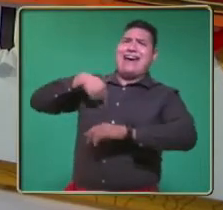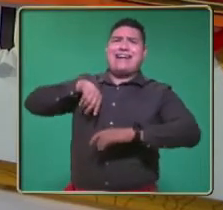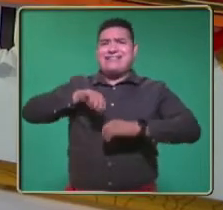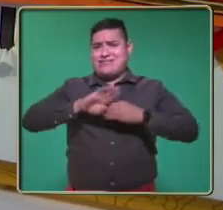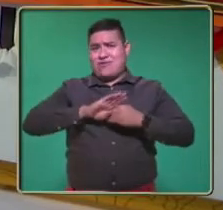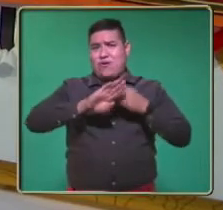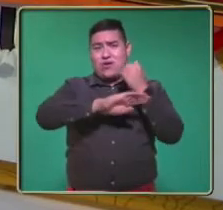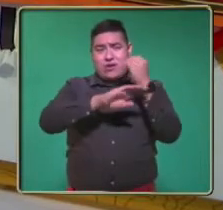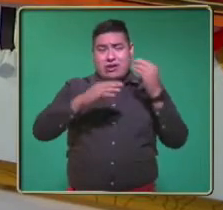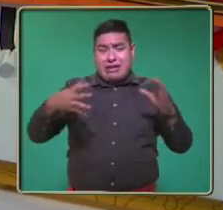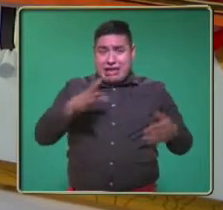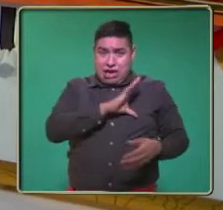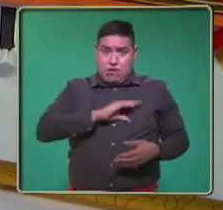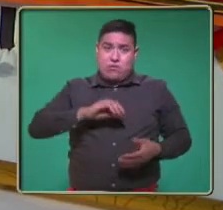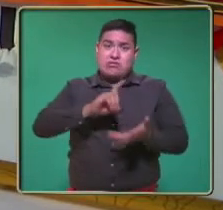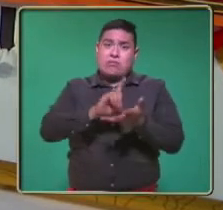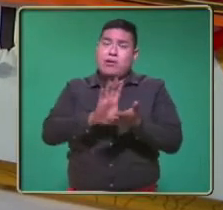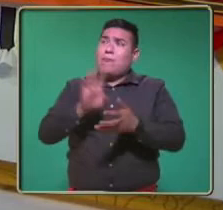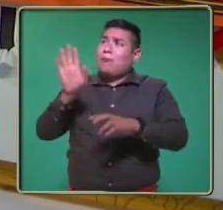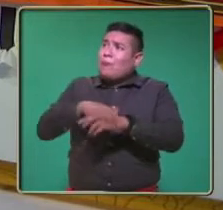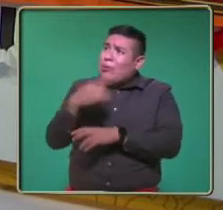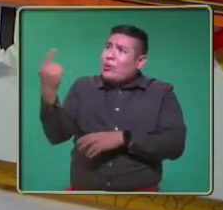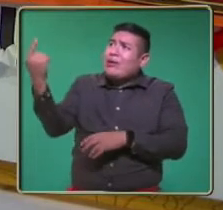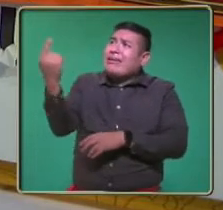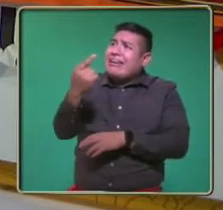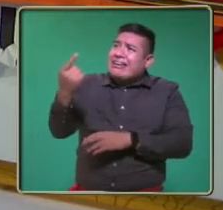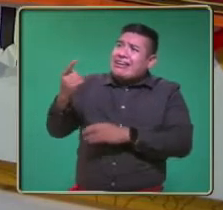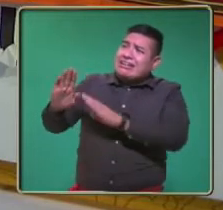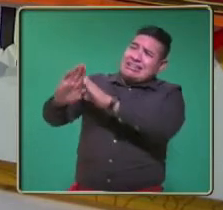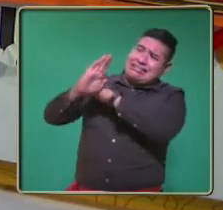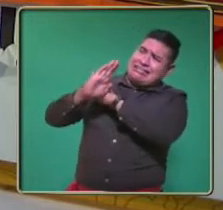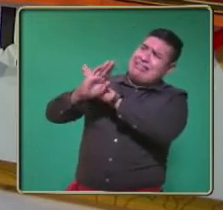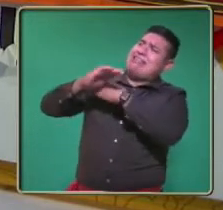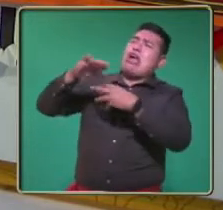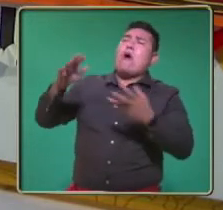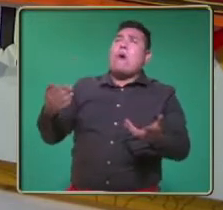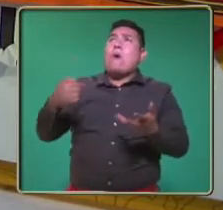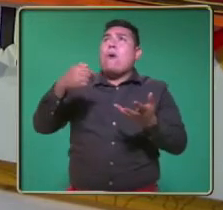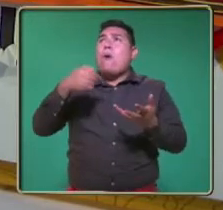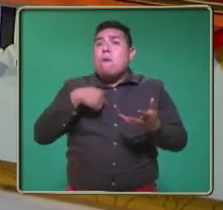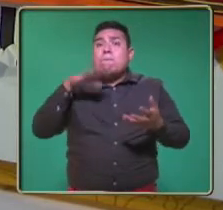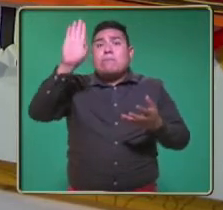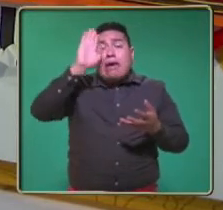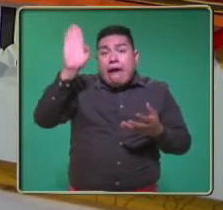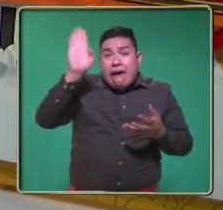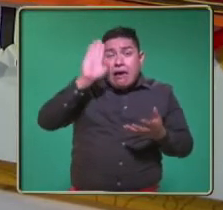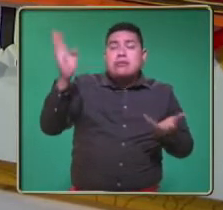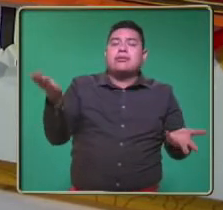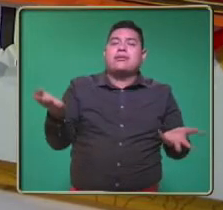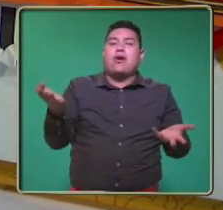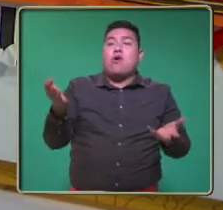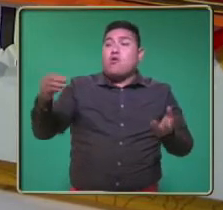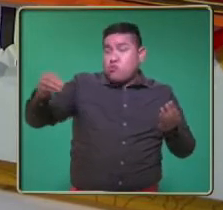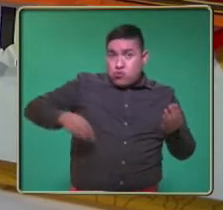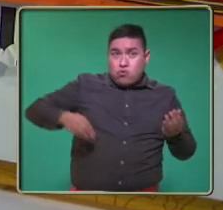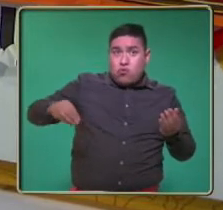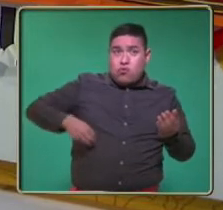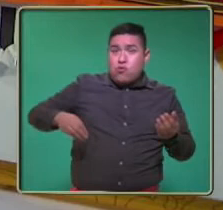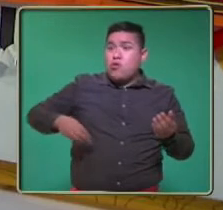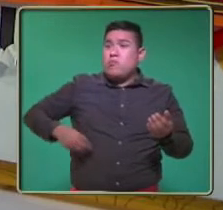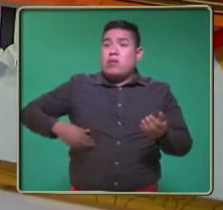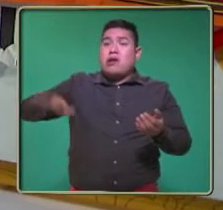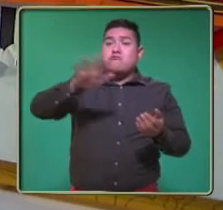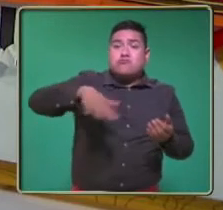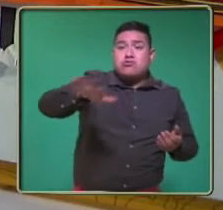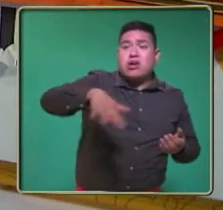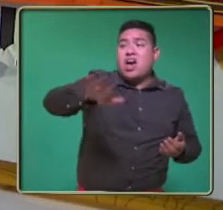¿O por qué me tocó a mí? ¿Verdad? Nosotros buscando algún culpable de lo que